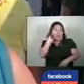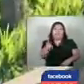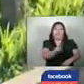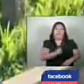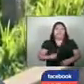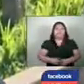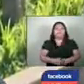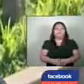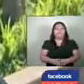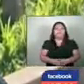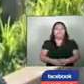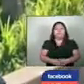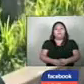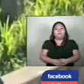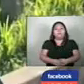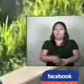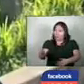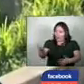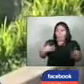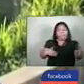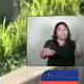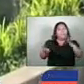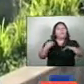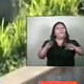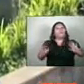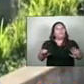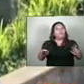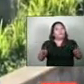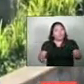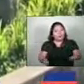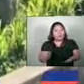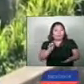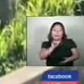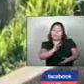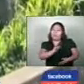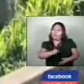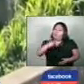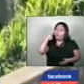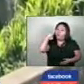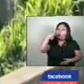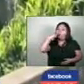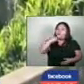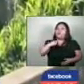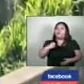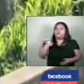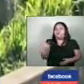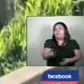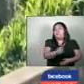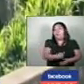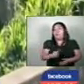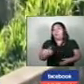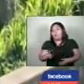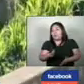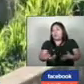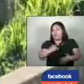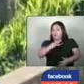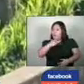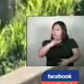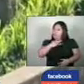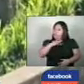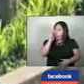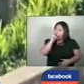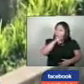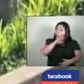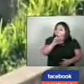Pues que vengan, ¿verdad?, porque es bien importante, más cuando las personas pues tienen algún síntoma o